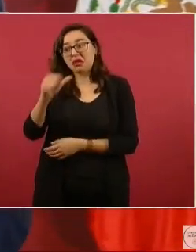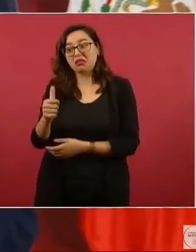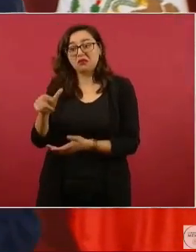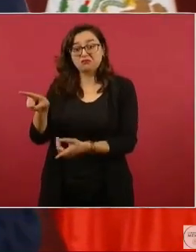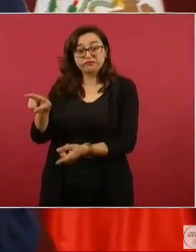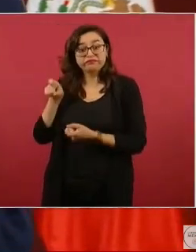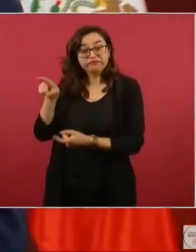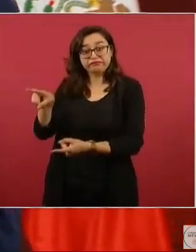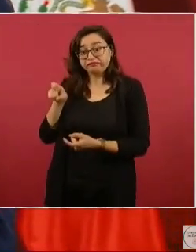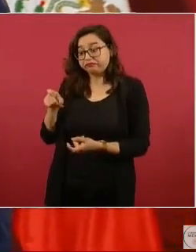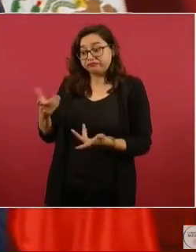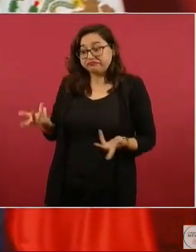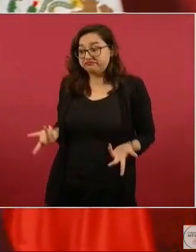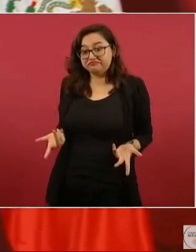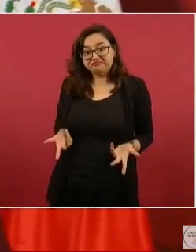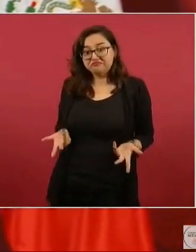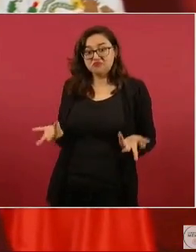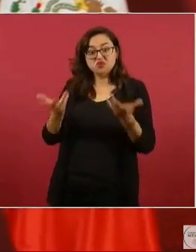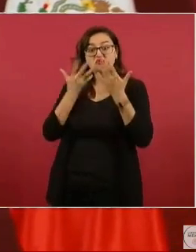no